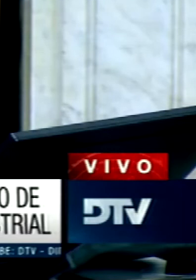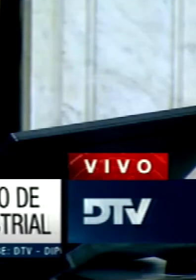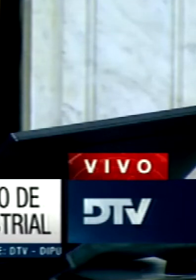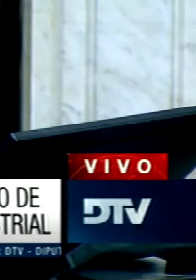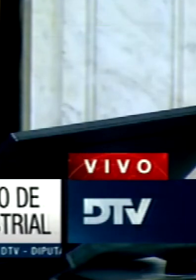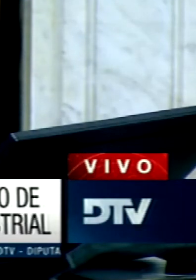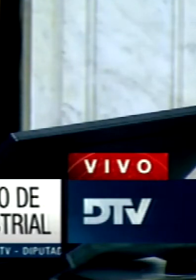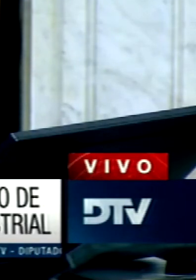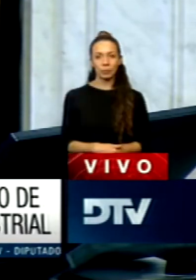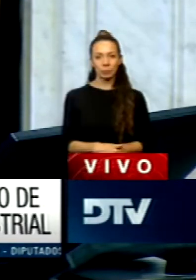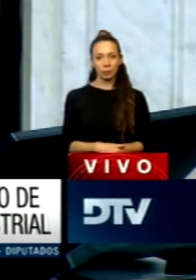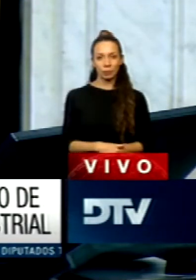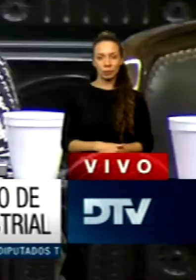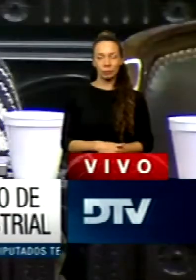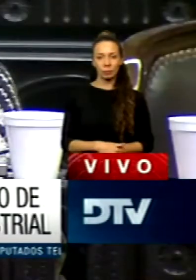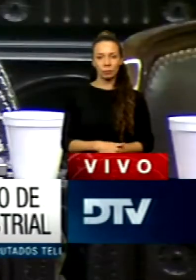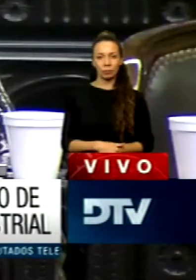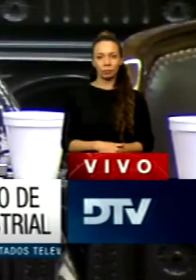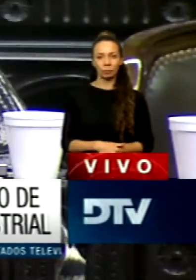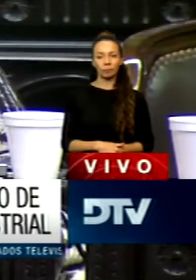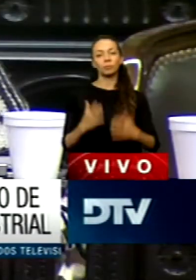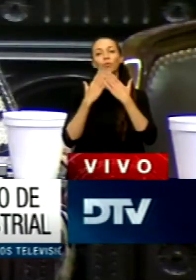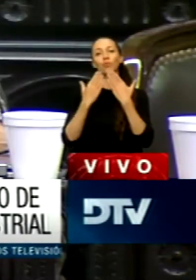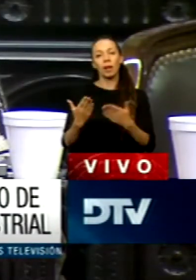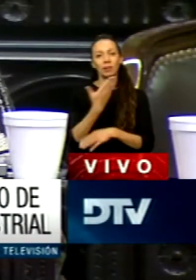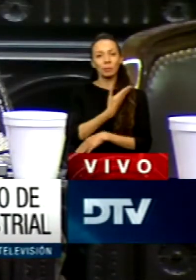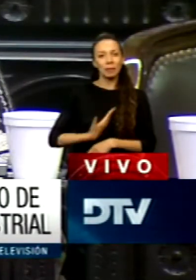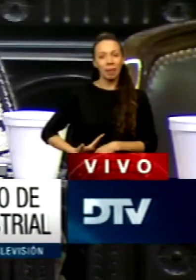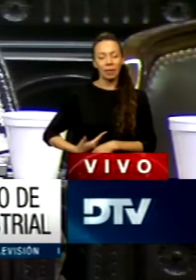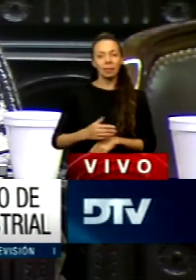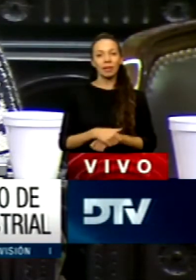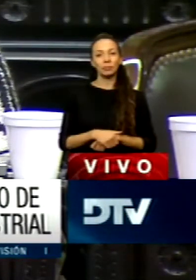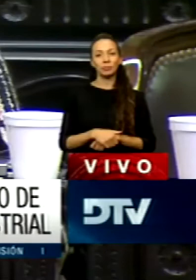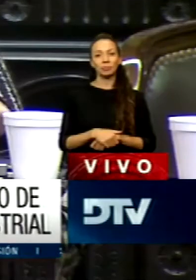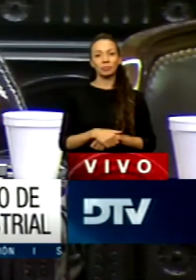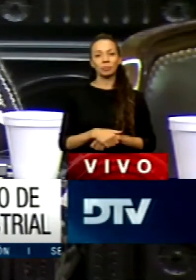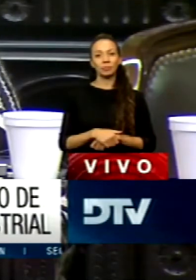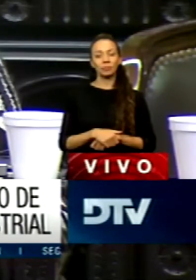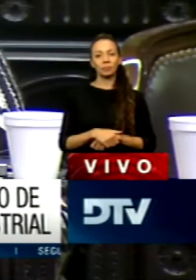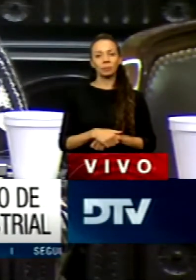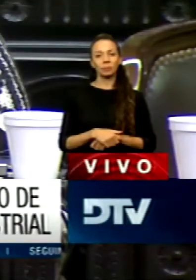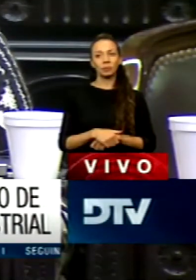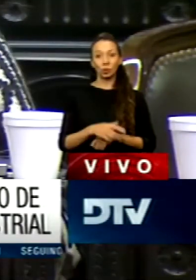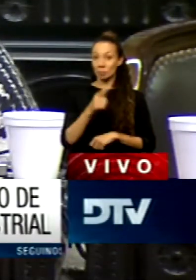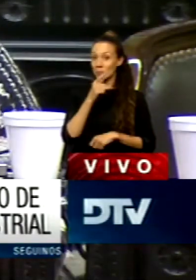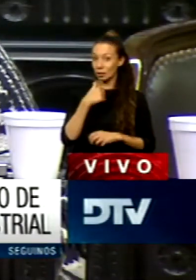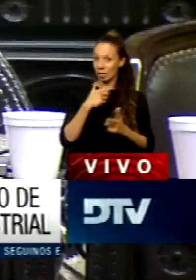nuevo diputado, a una nueva diputada. Y se trata de, a ver, ¿a quién podemos ver ahí?